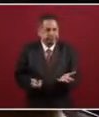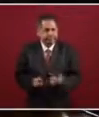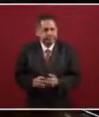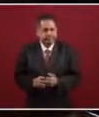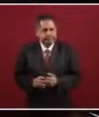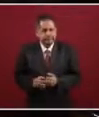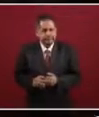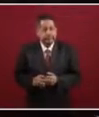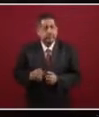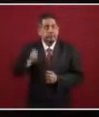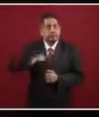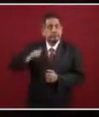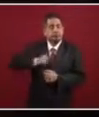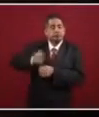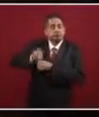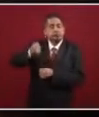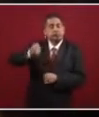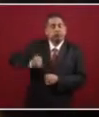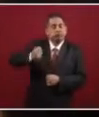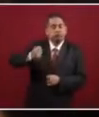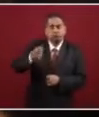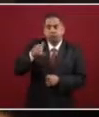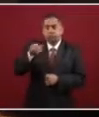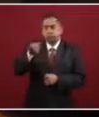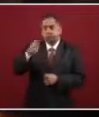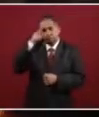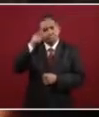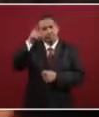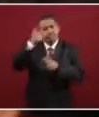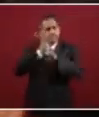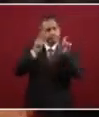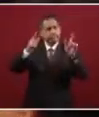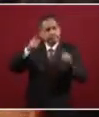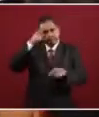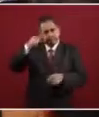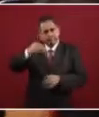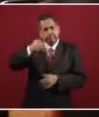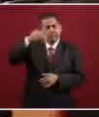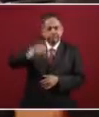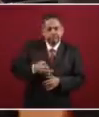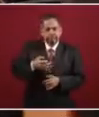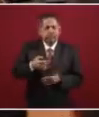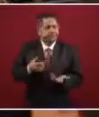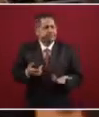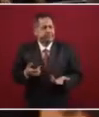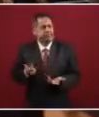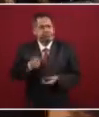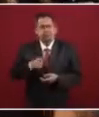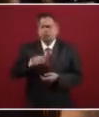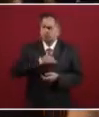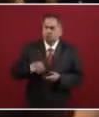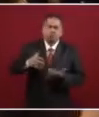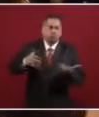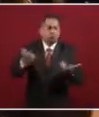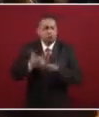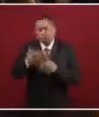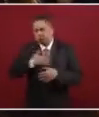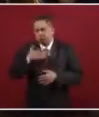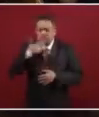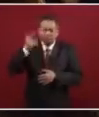Decía el Quijote, por la libertad y por la dignidad se puede arriesgar hasta la